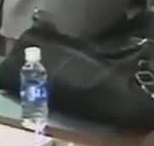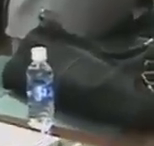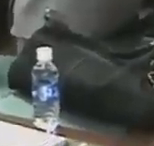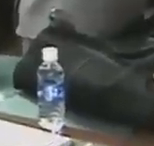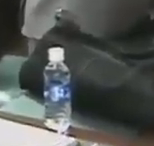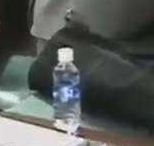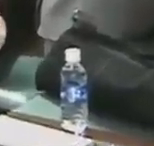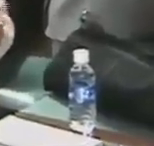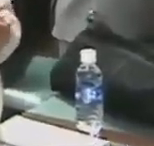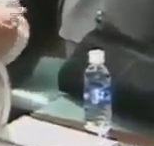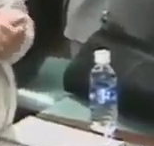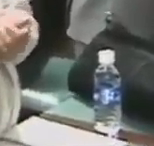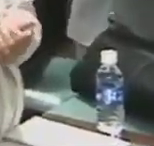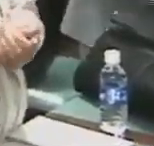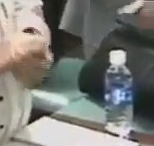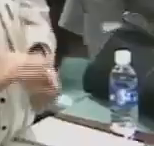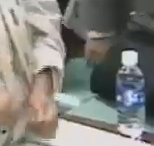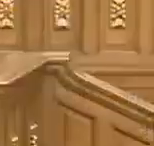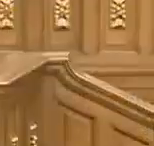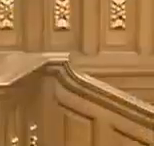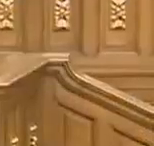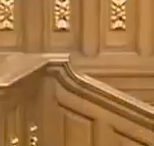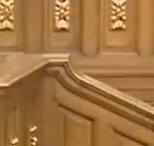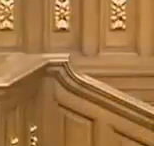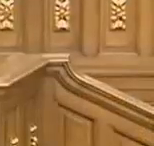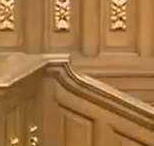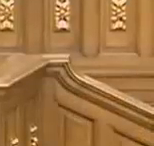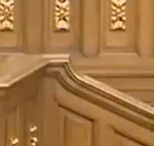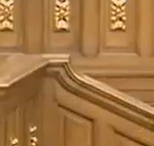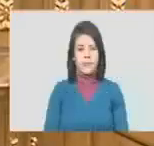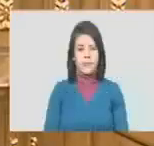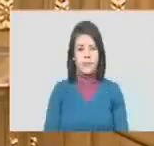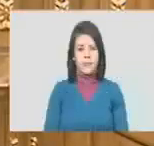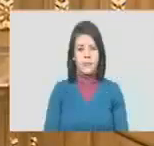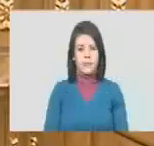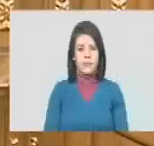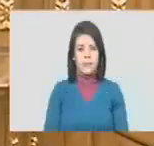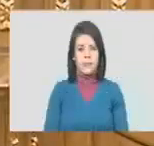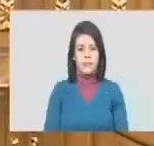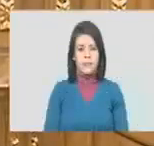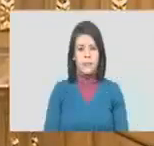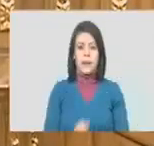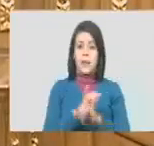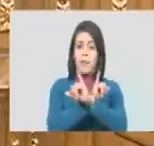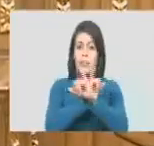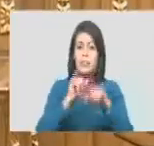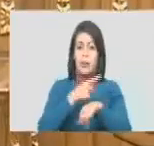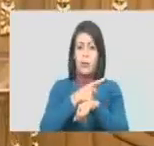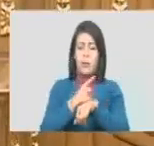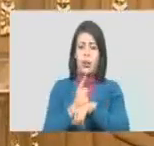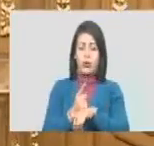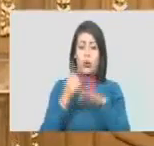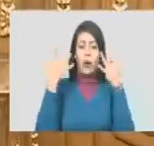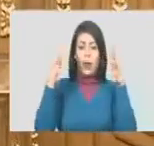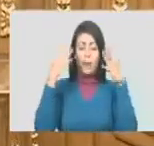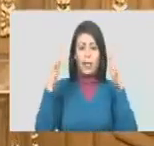Ha finalizado el minuto de aplauso en homenaje a nuestro